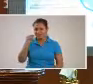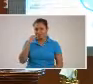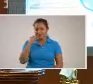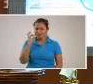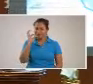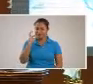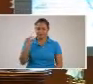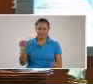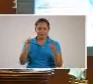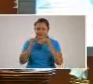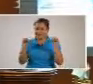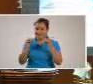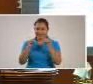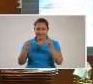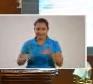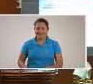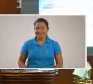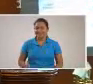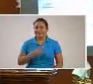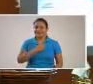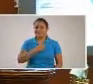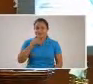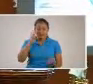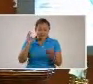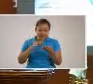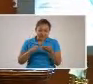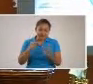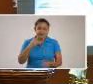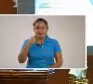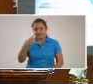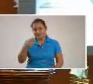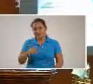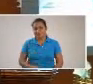fumé nada. Yo simplemente leí, le estoy contando, ¿verdad?